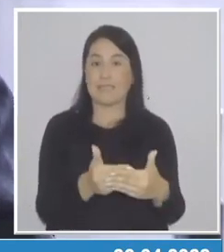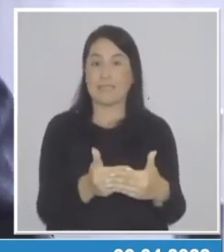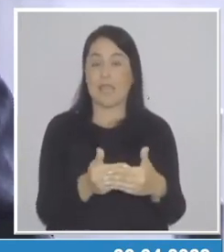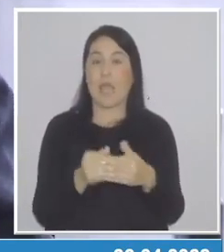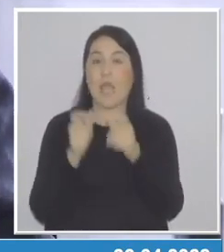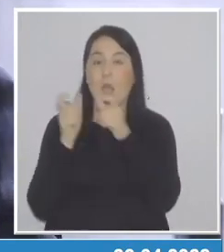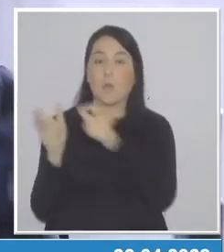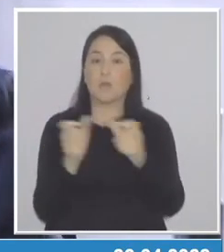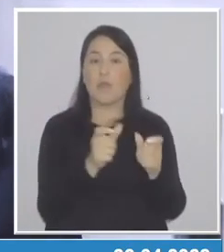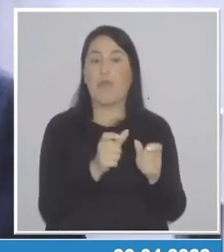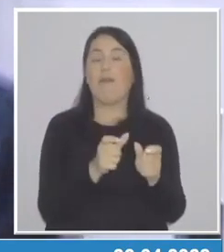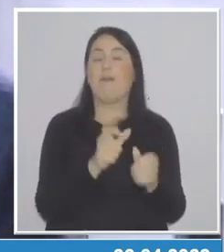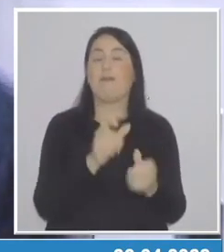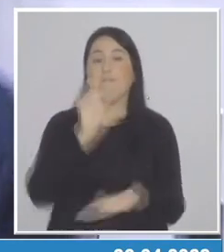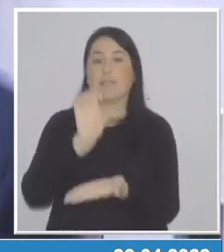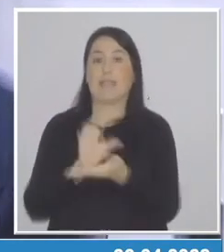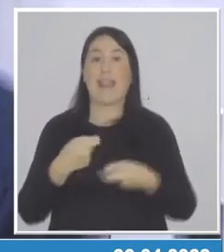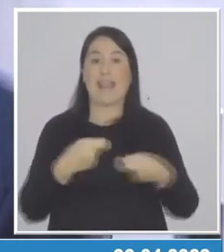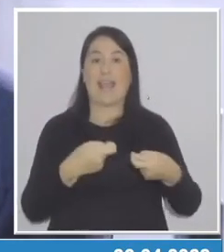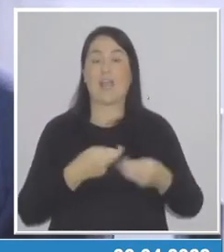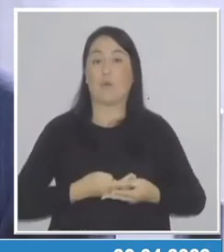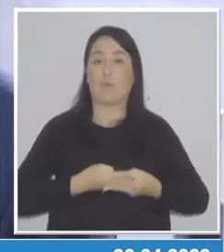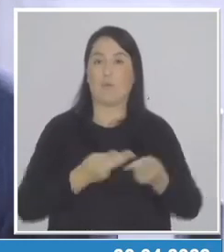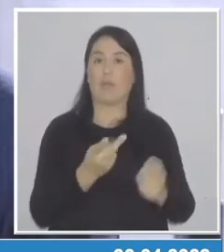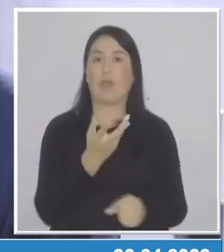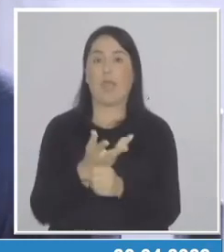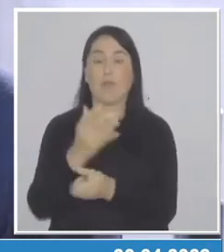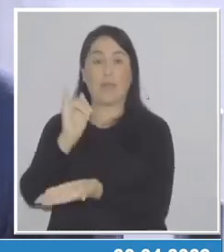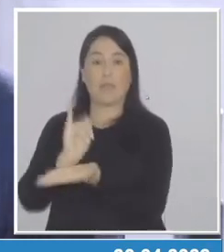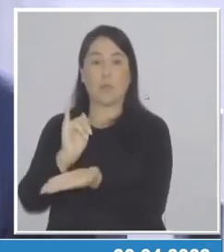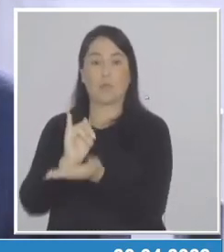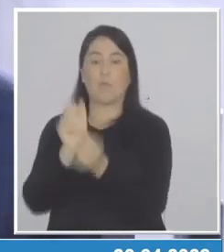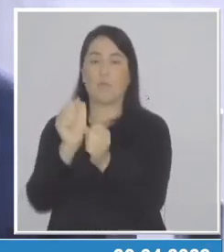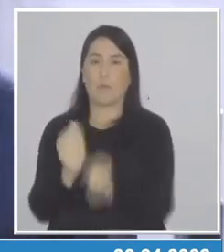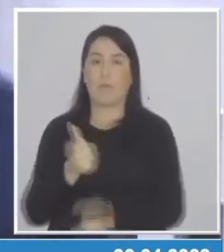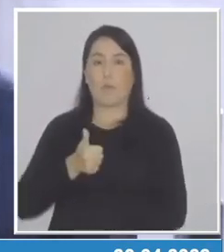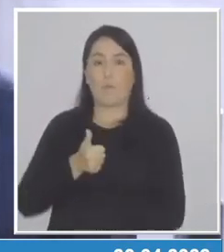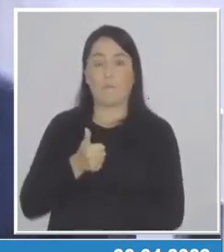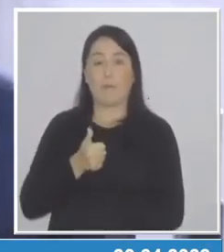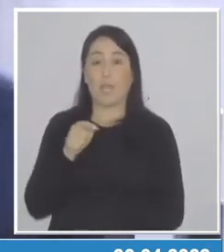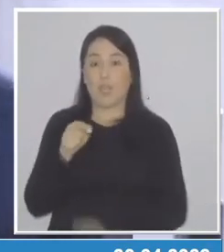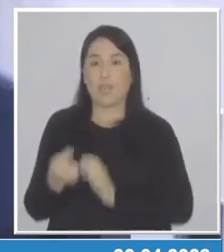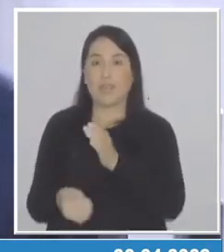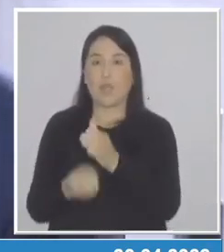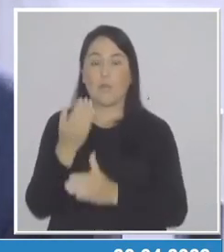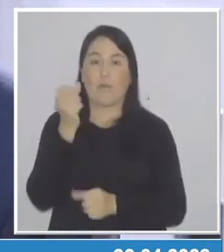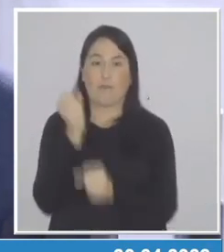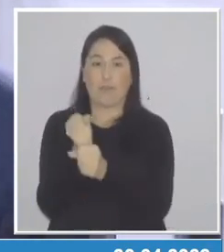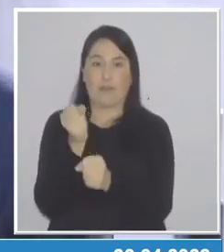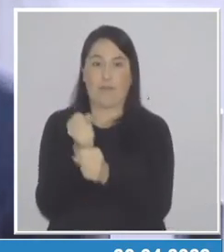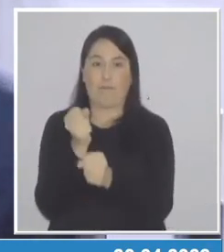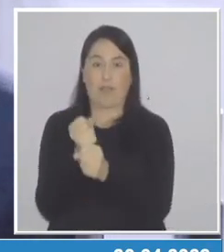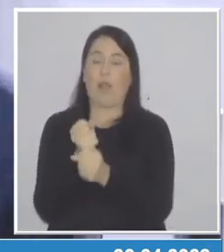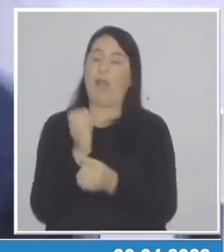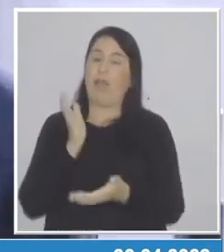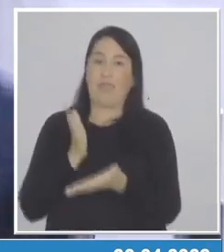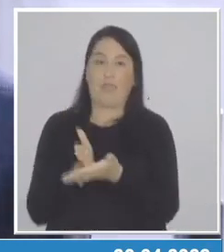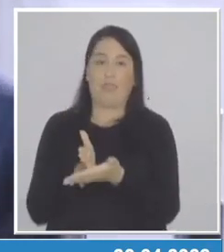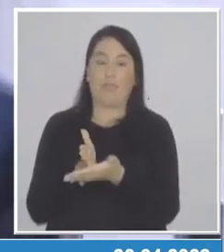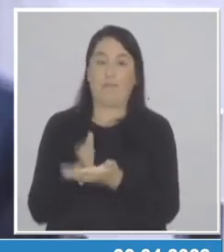del gasto público, si existe una institución que pueda cumplir con estas nuevas funciones, se debiese